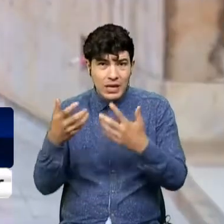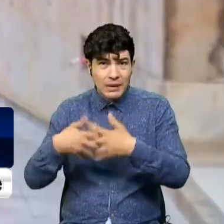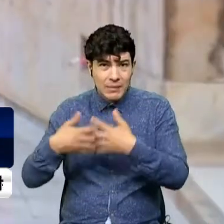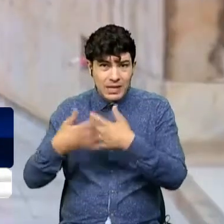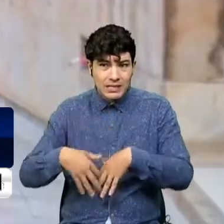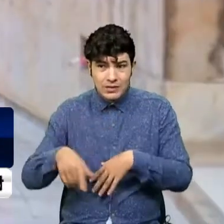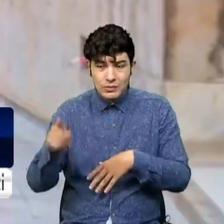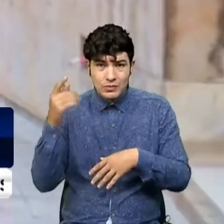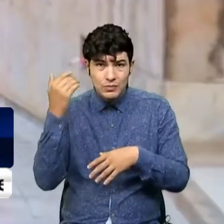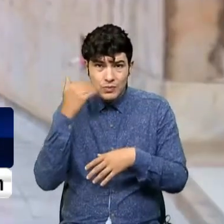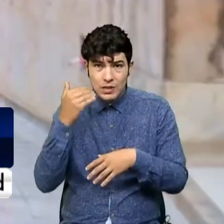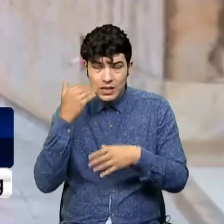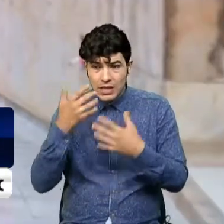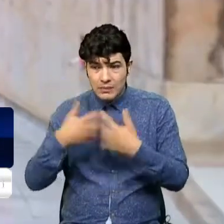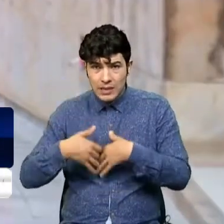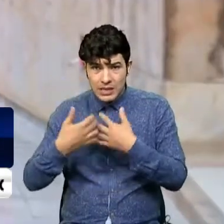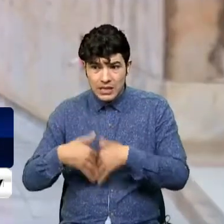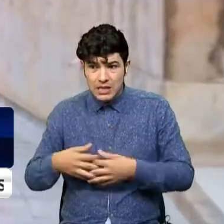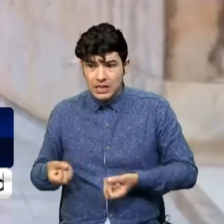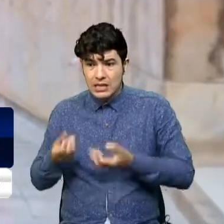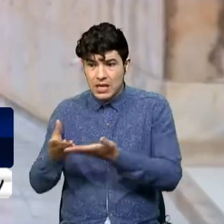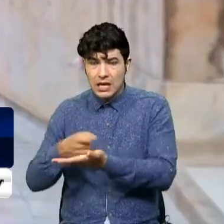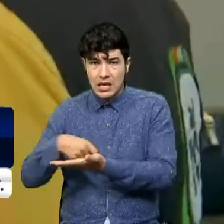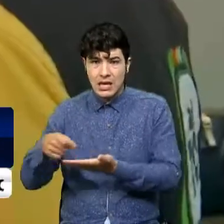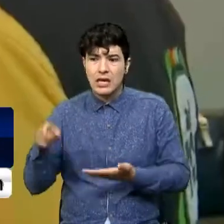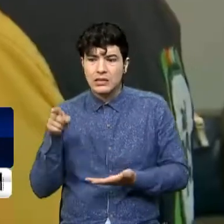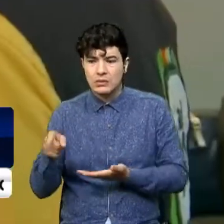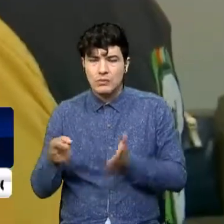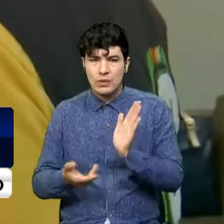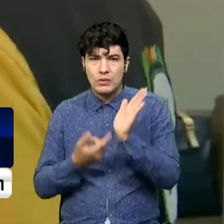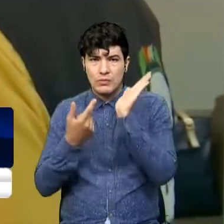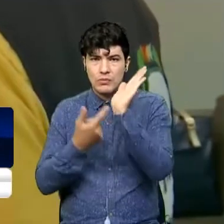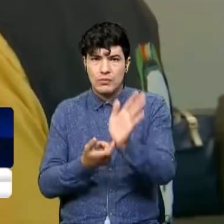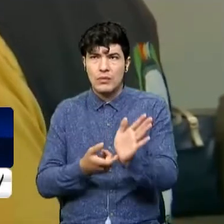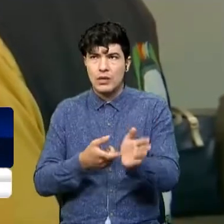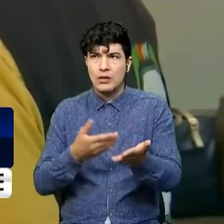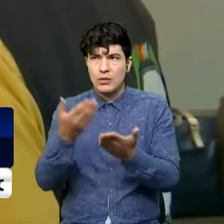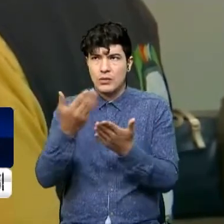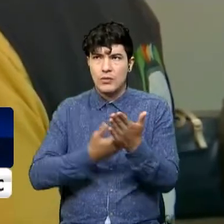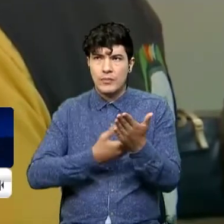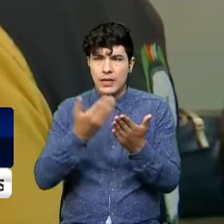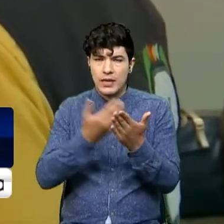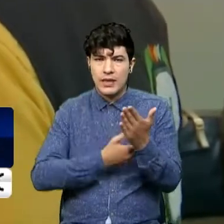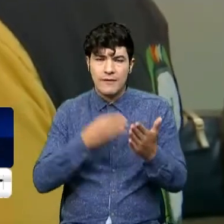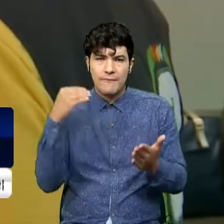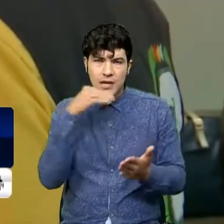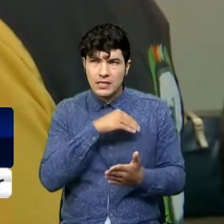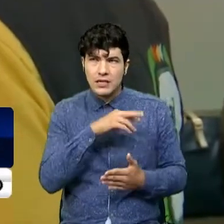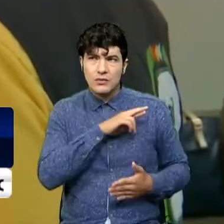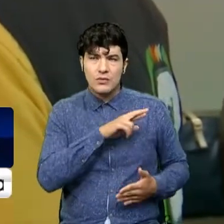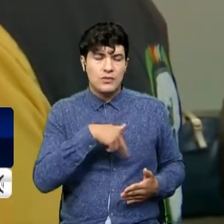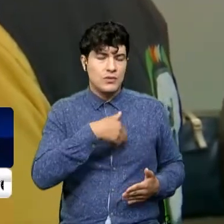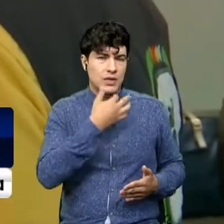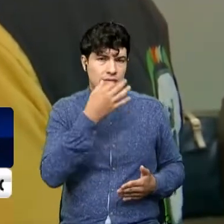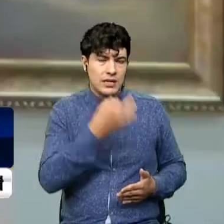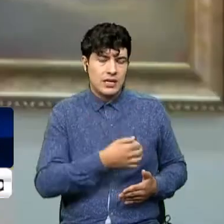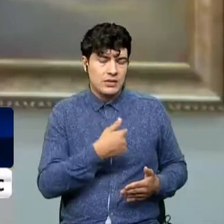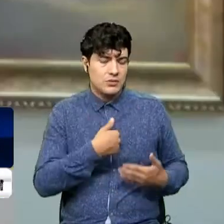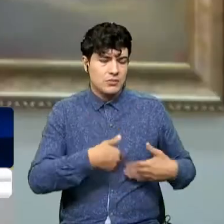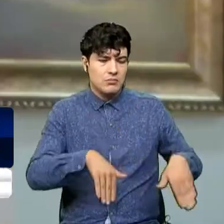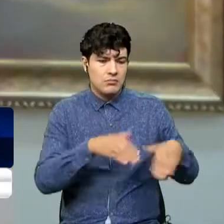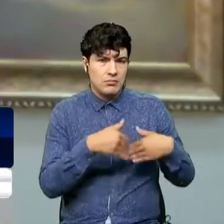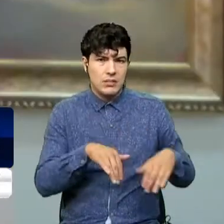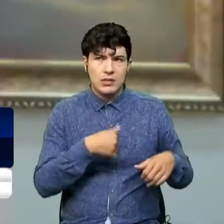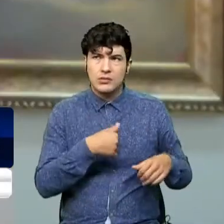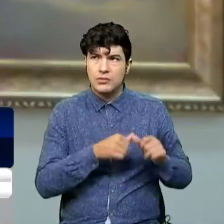quien ella le adjudicó el proceso, pues presentó documentación falsa. Darnos la posibilidad de dejar desierto el proceso. Yo me mantuve y